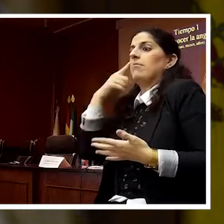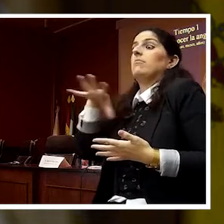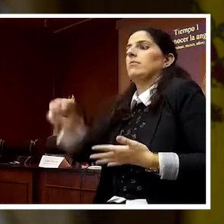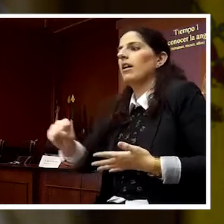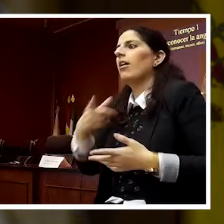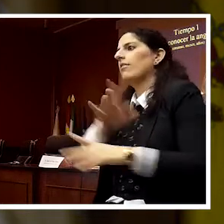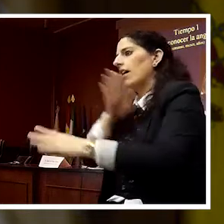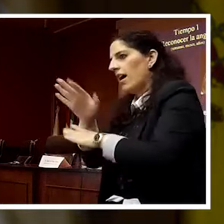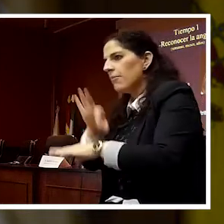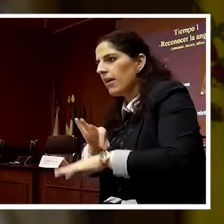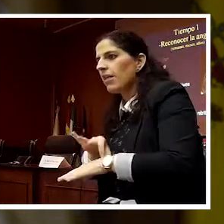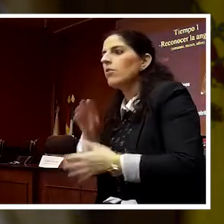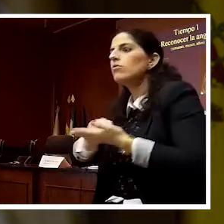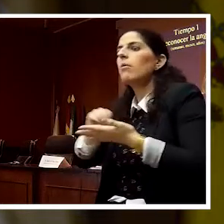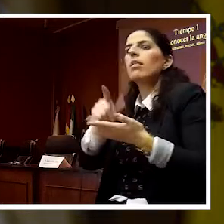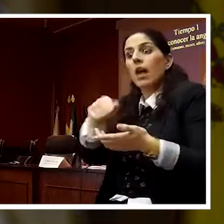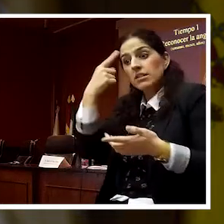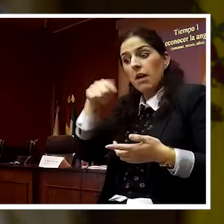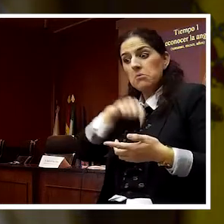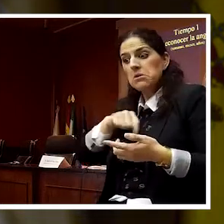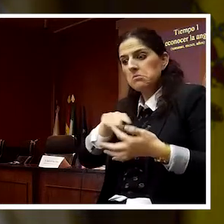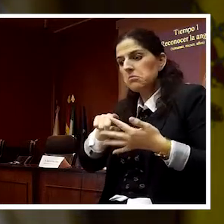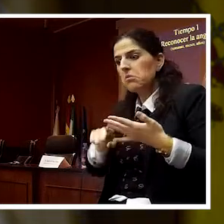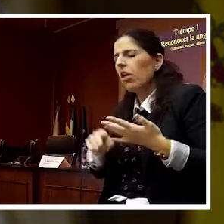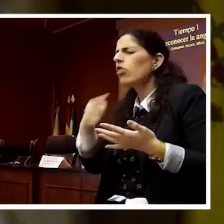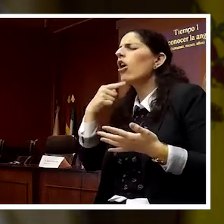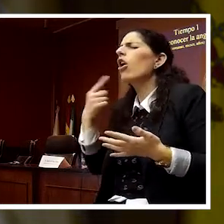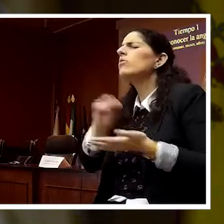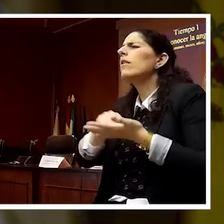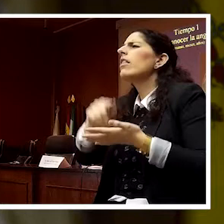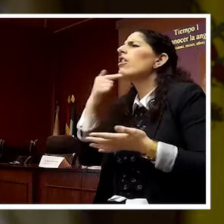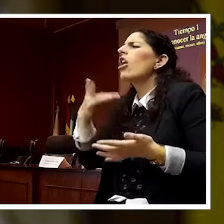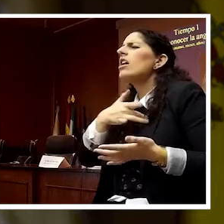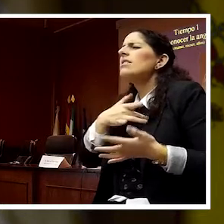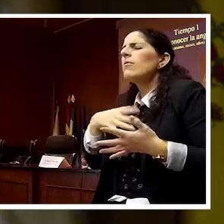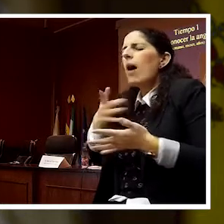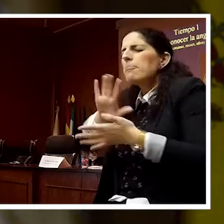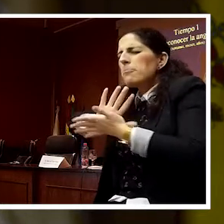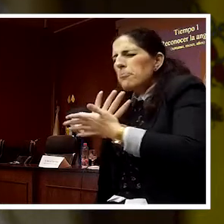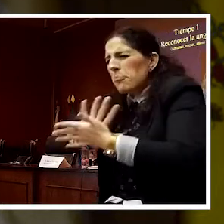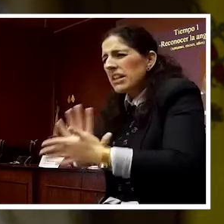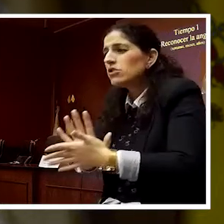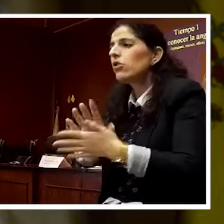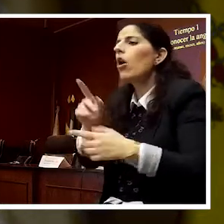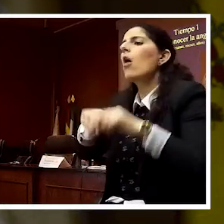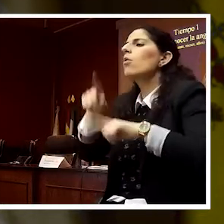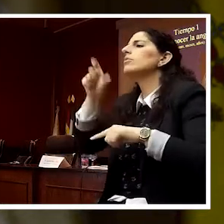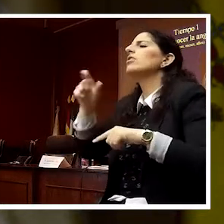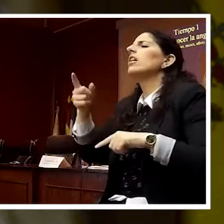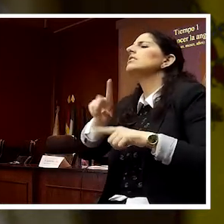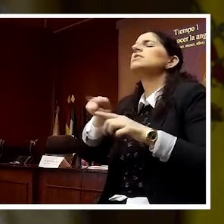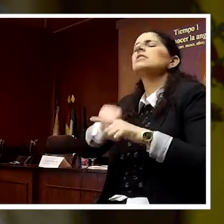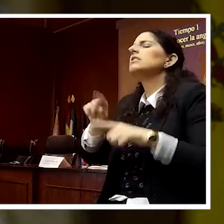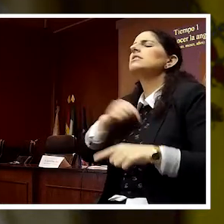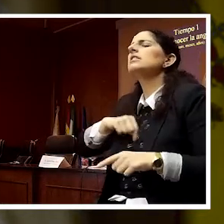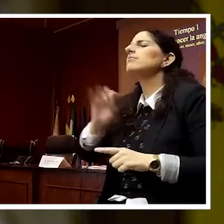pacientes que en vez de hablar de dolor opresivo dicen que sienten una sensación disneica,